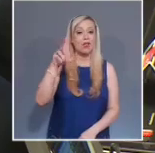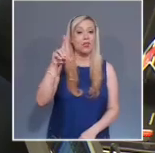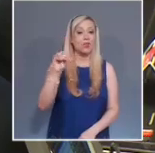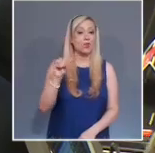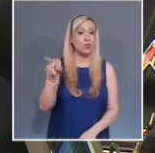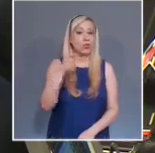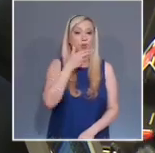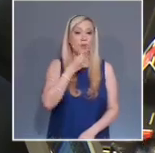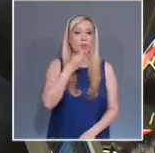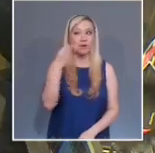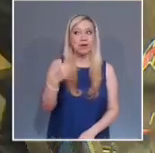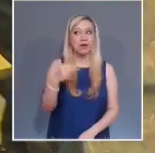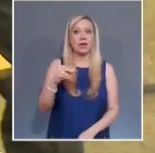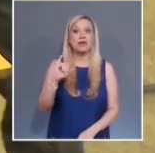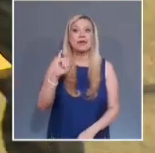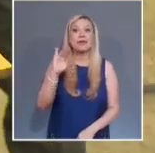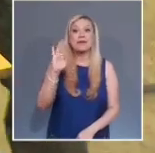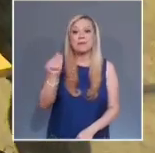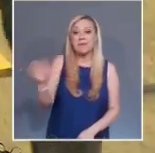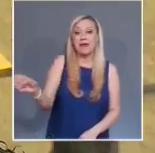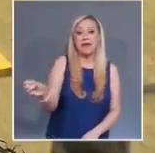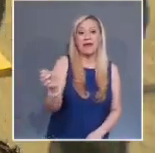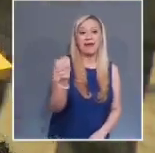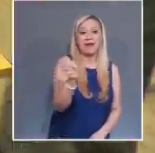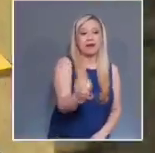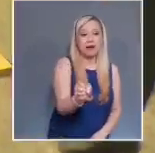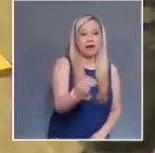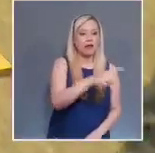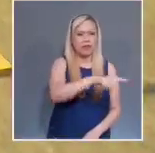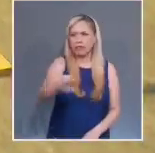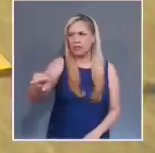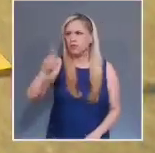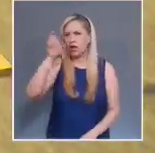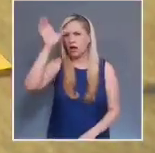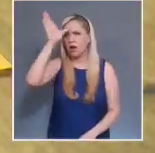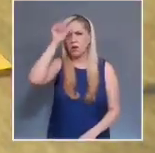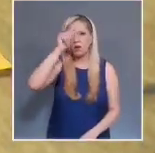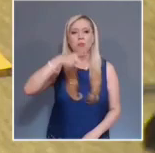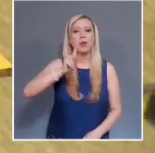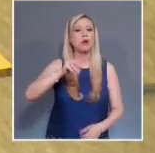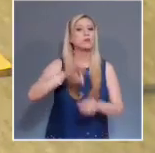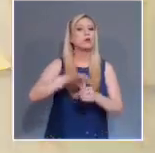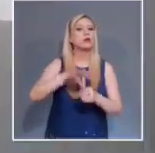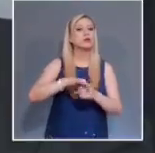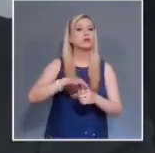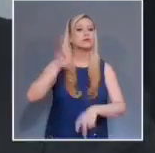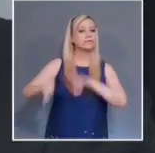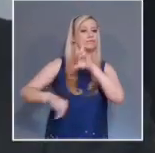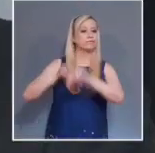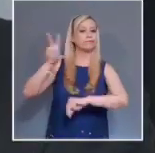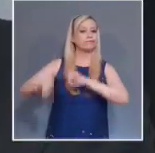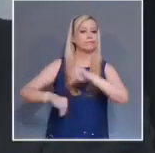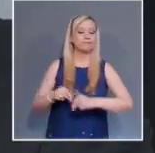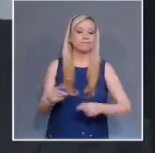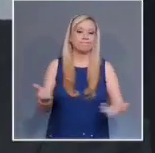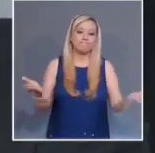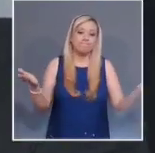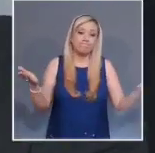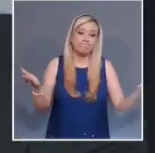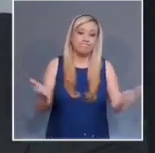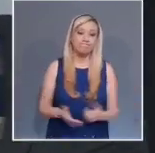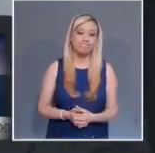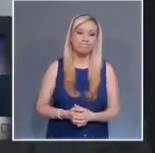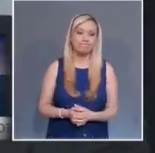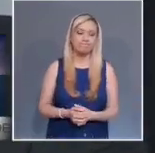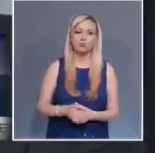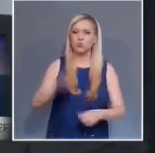los grupos parlamentarios. No obstante, los votos no le dieron la mayoría requerida. La votación se llevó a cabo